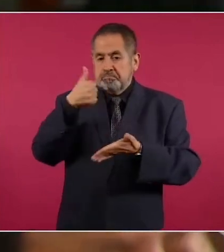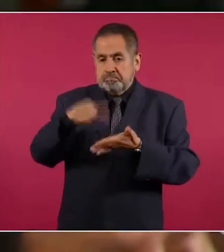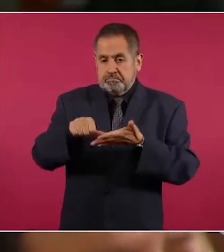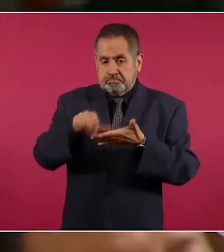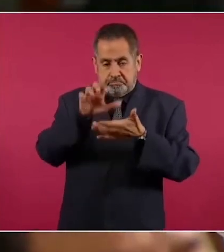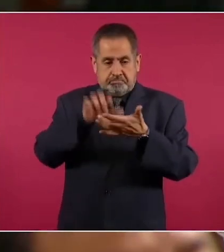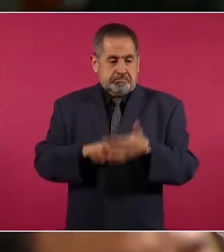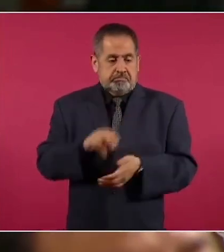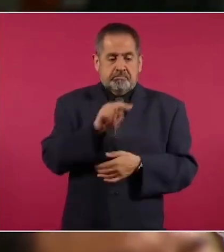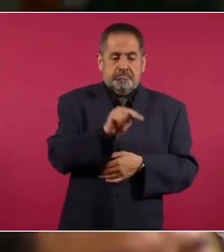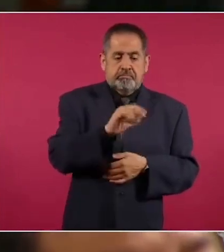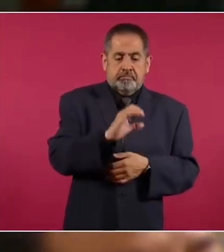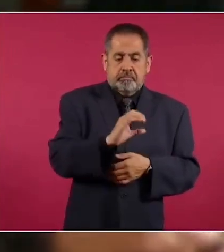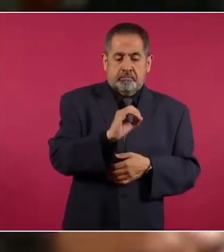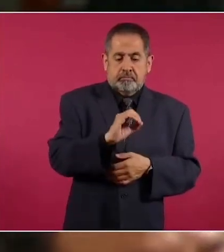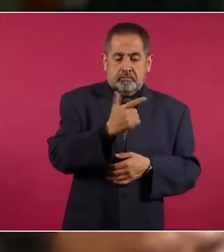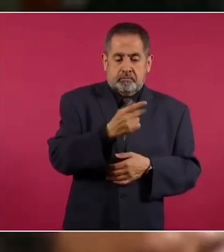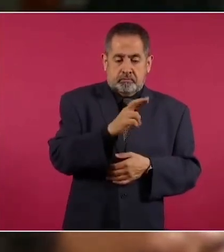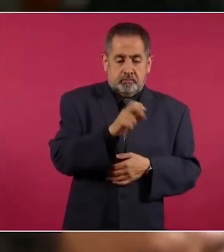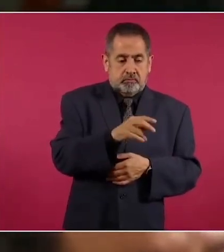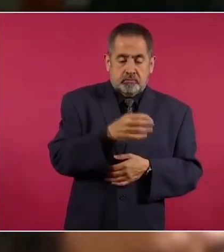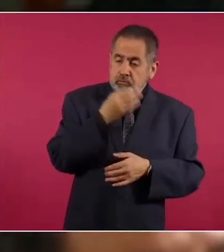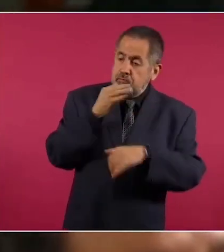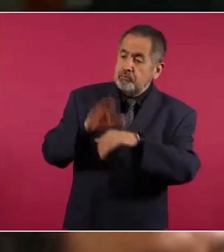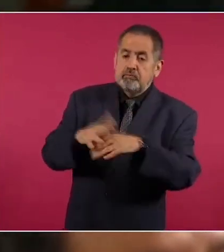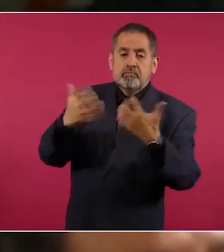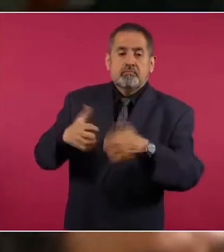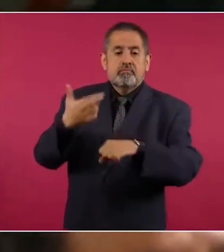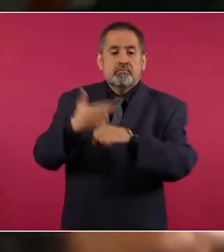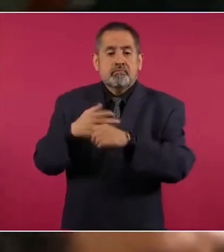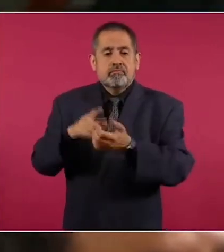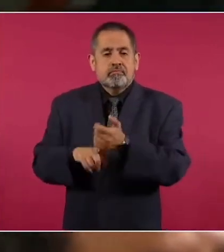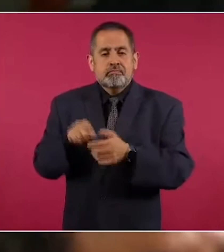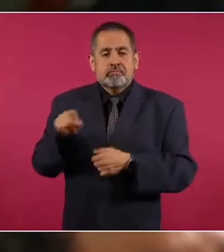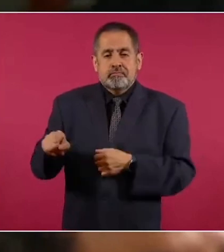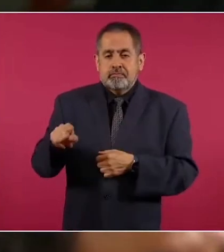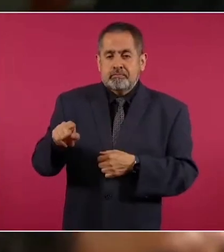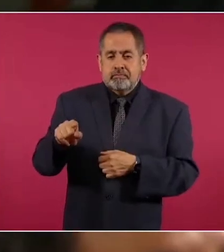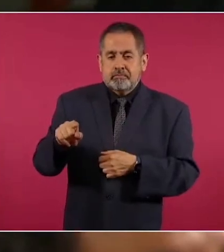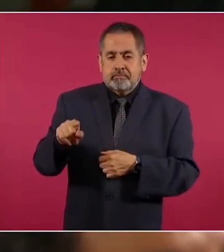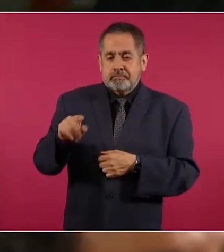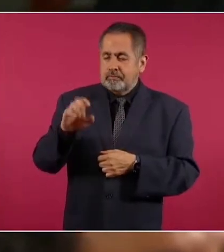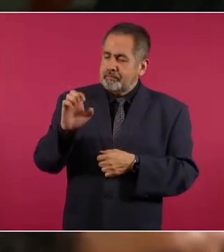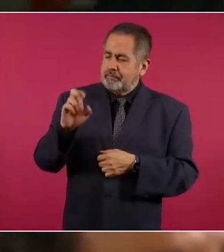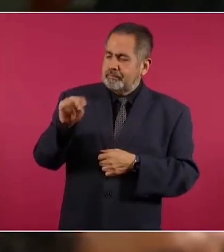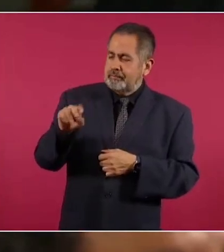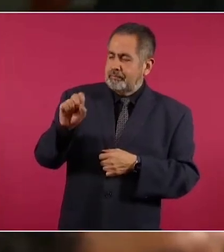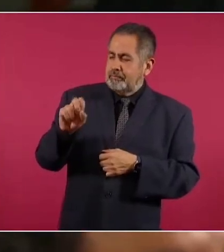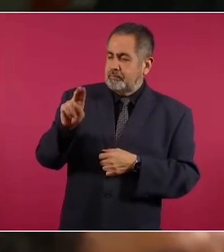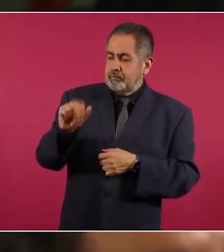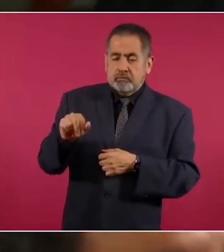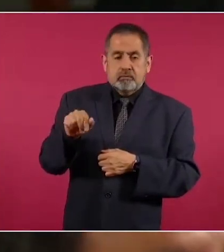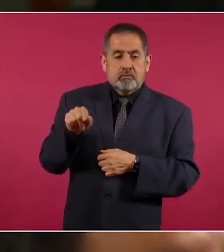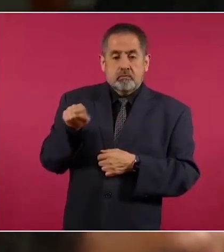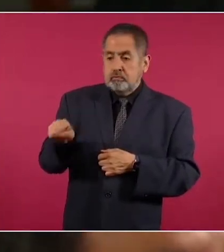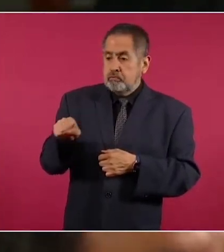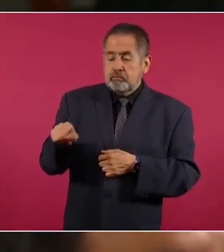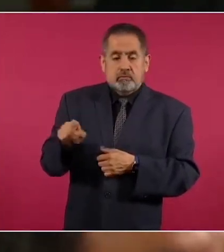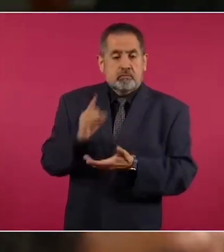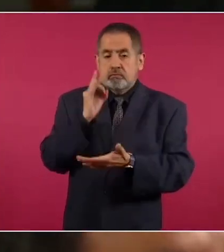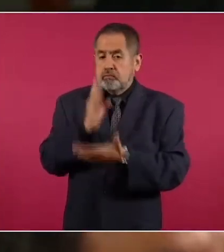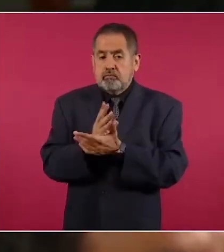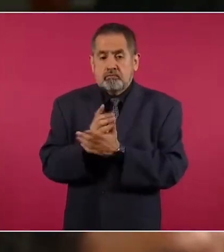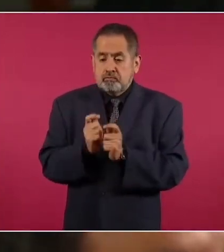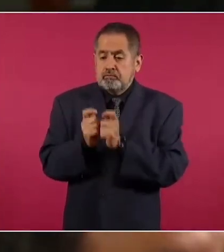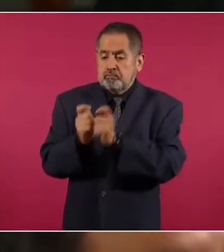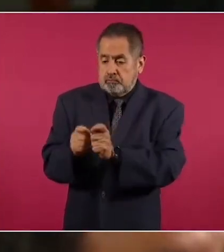que NSO Group nombra a una empresa llamada comercializadora Ansua para ser la única